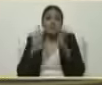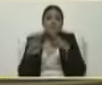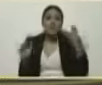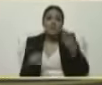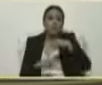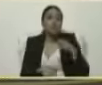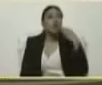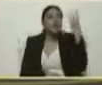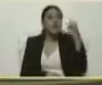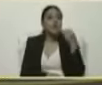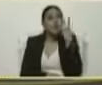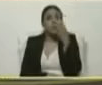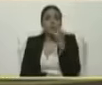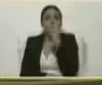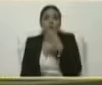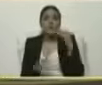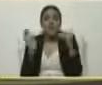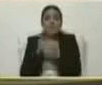344,000%.